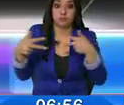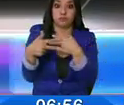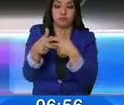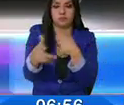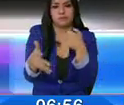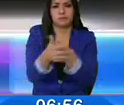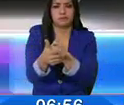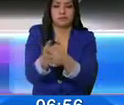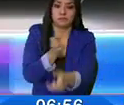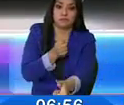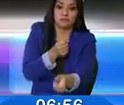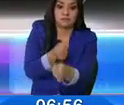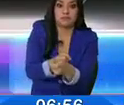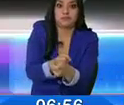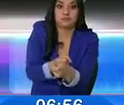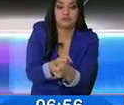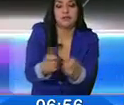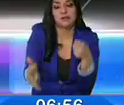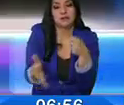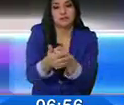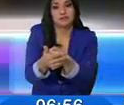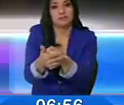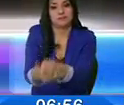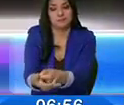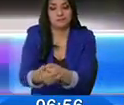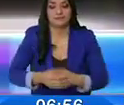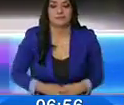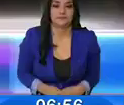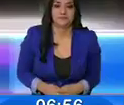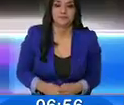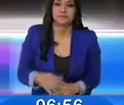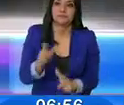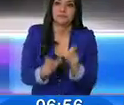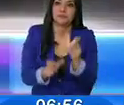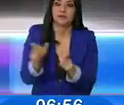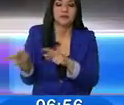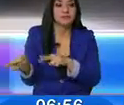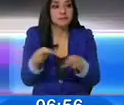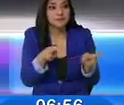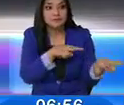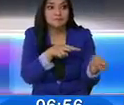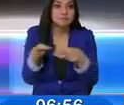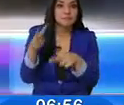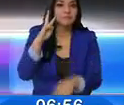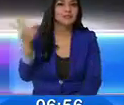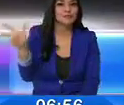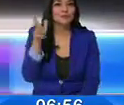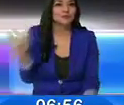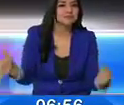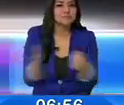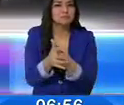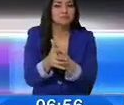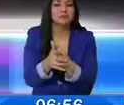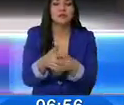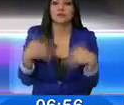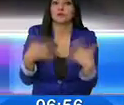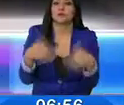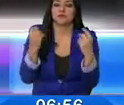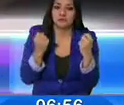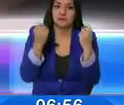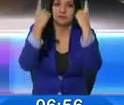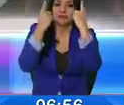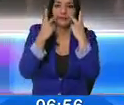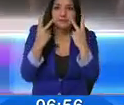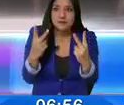impacto, quien es que lo arrastra hacia la cuneta. Quienes habitaban en el sector salieron de sus casas al escuchar el estruendo y se sorprendieron al